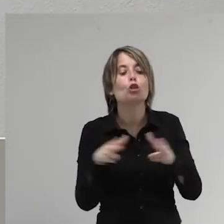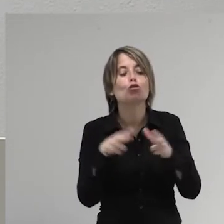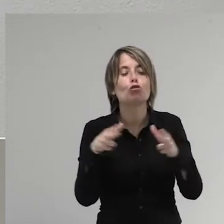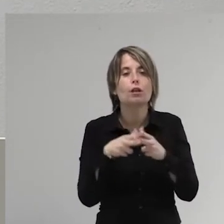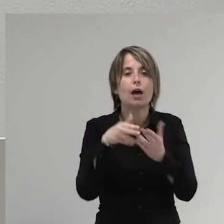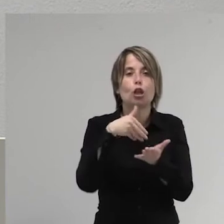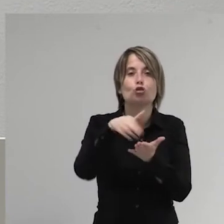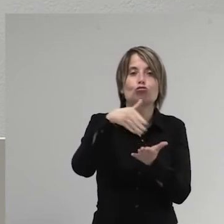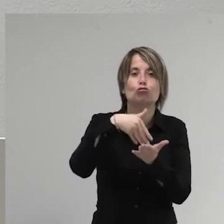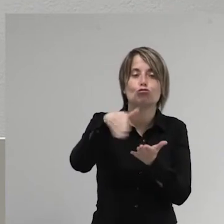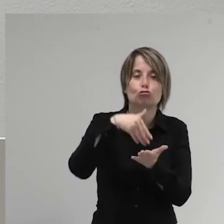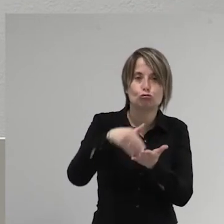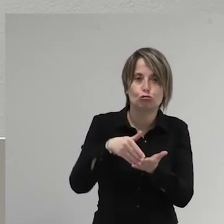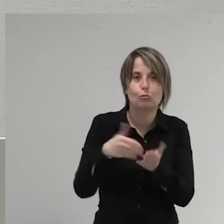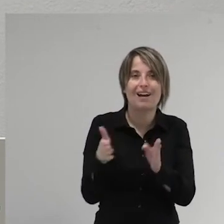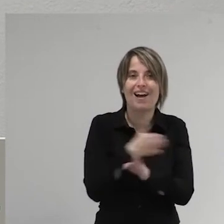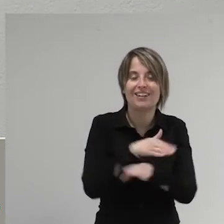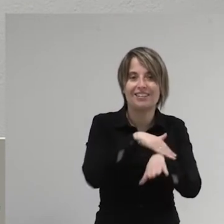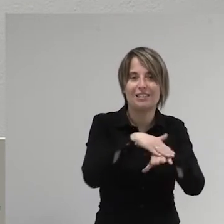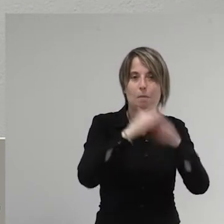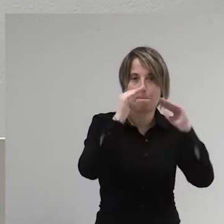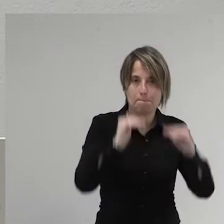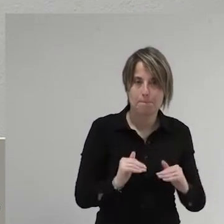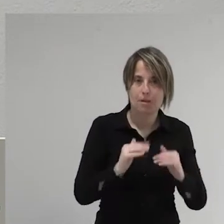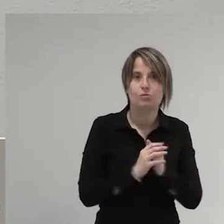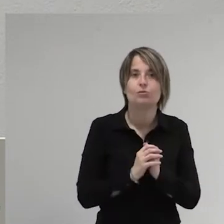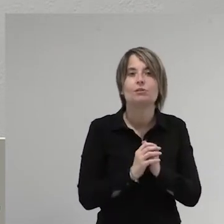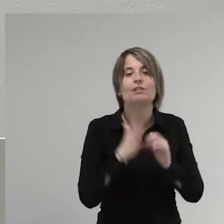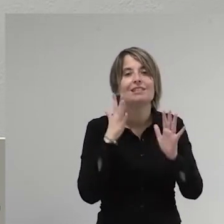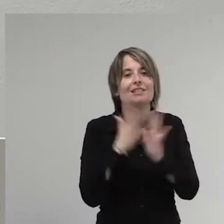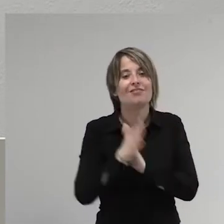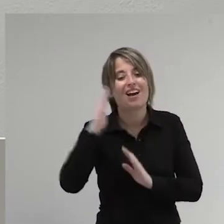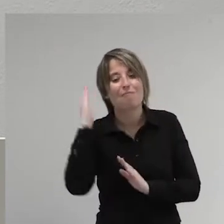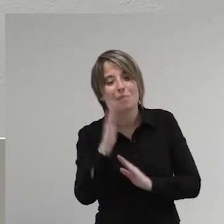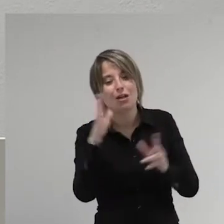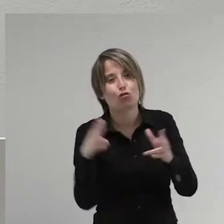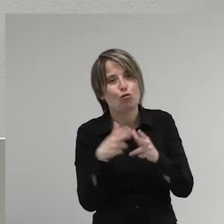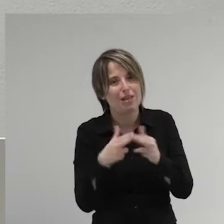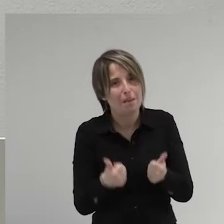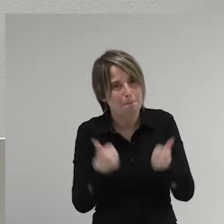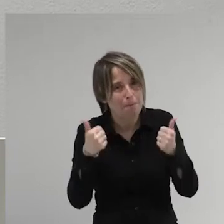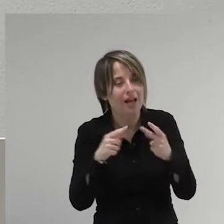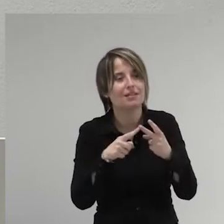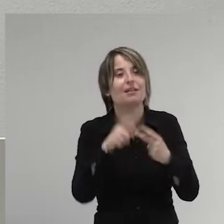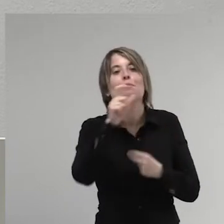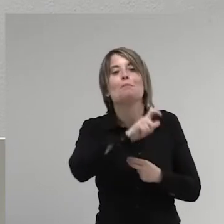las fases anteriores del capitalismo, ¿no? Por lo tanto, mucha más daño social, mucha más